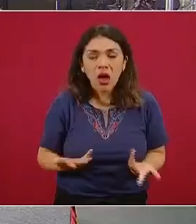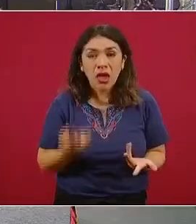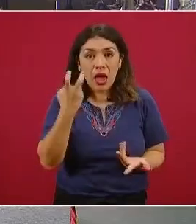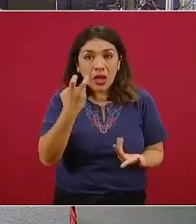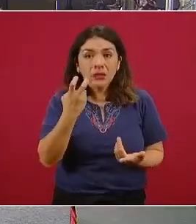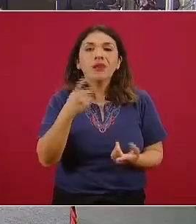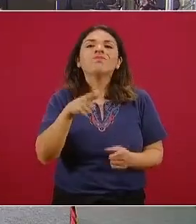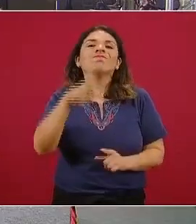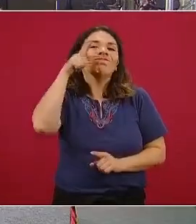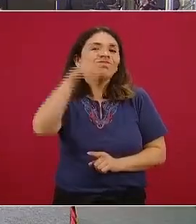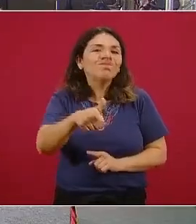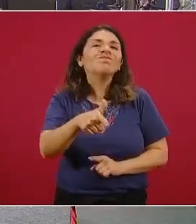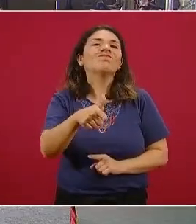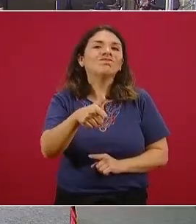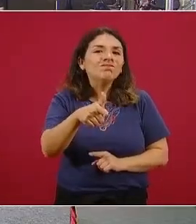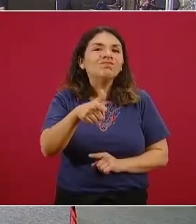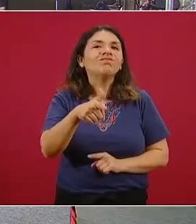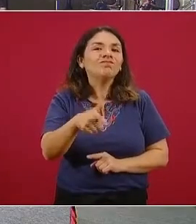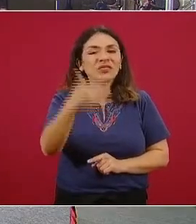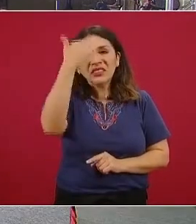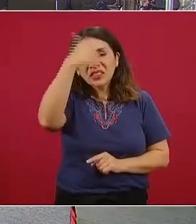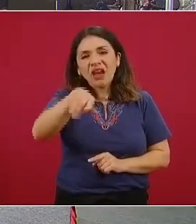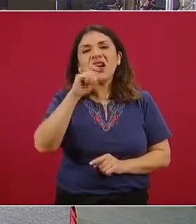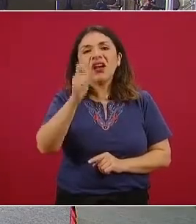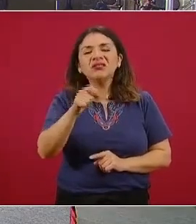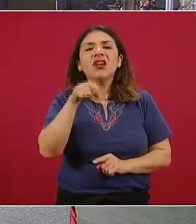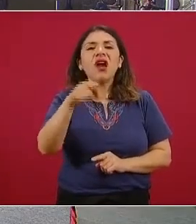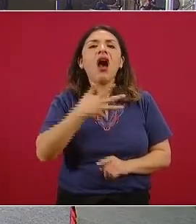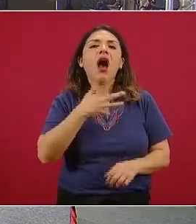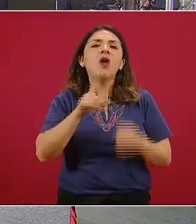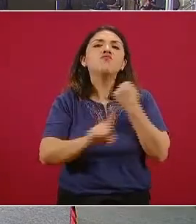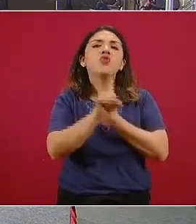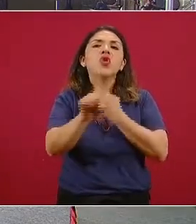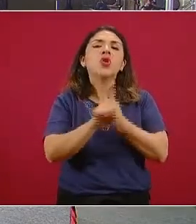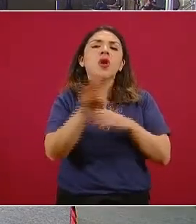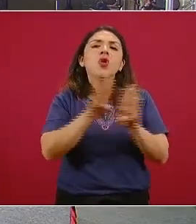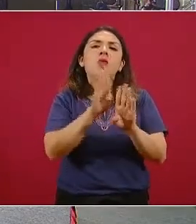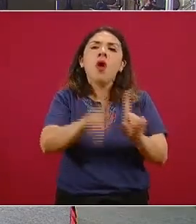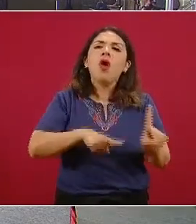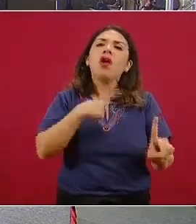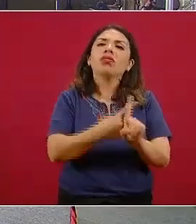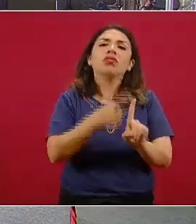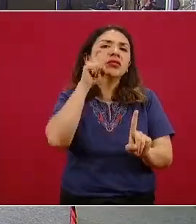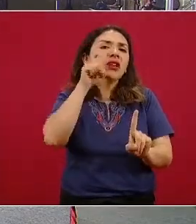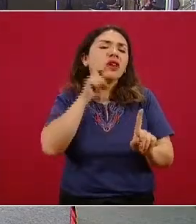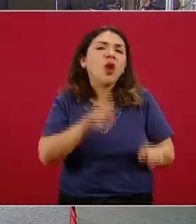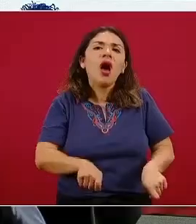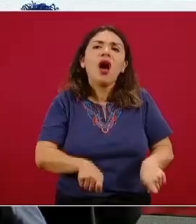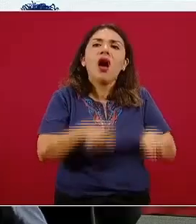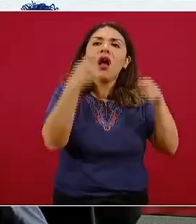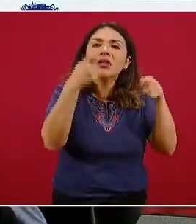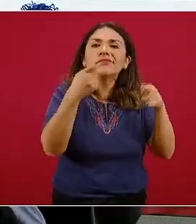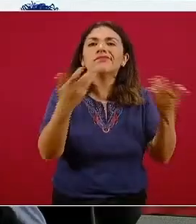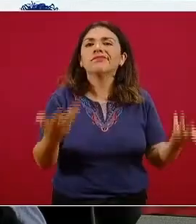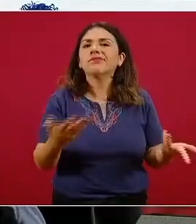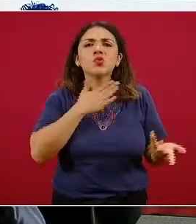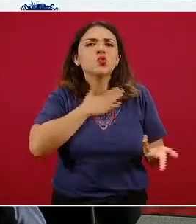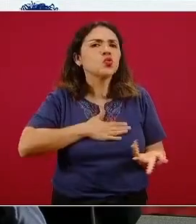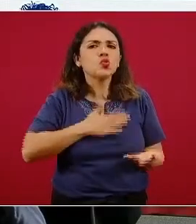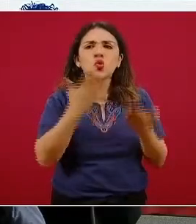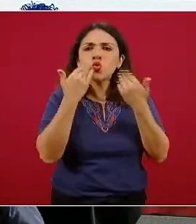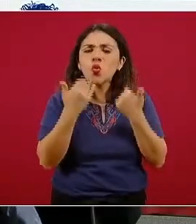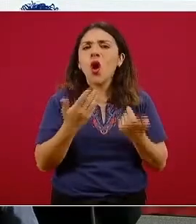nos habla de que son producto de relaciones inequitativas, incluso